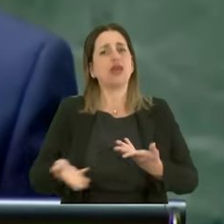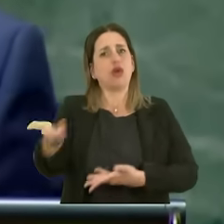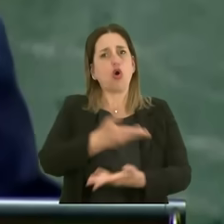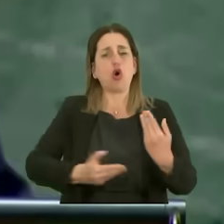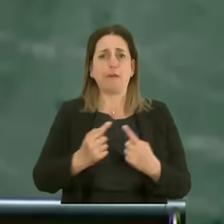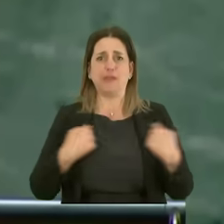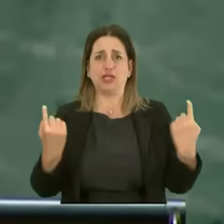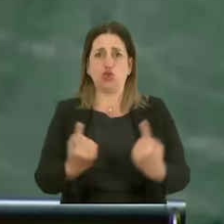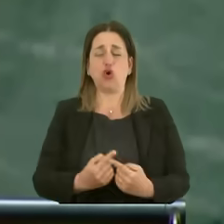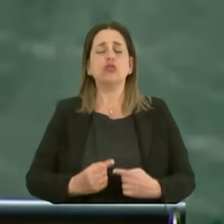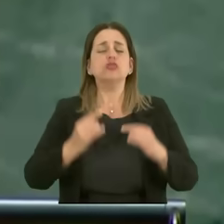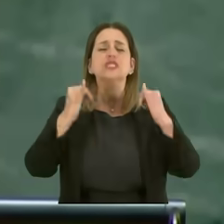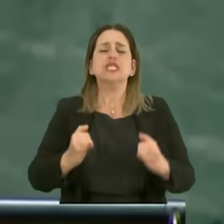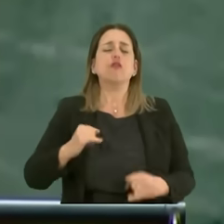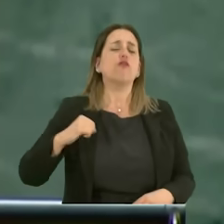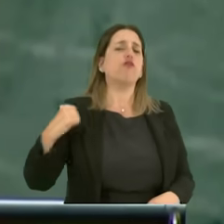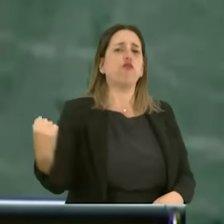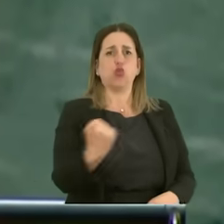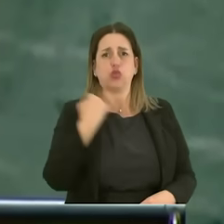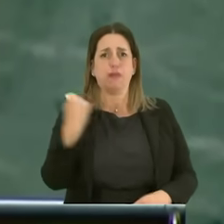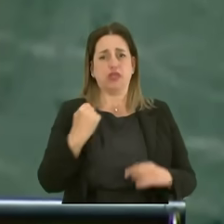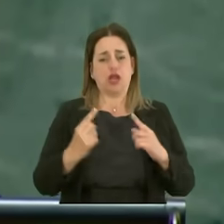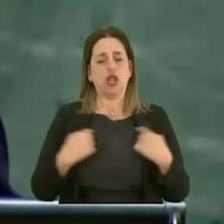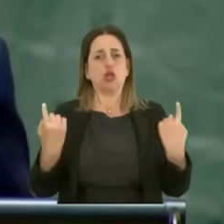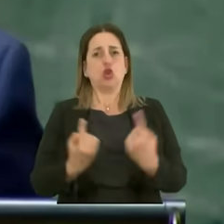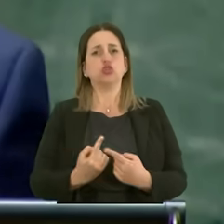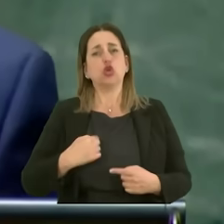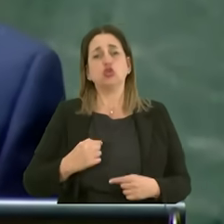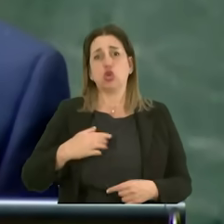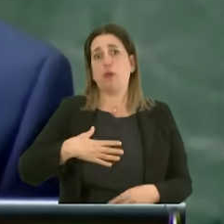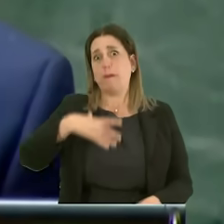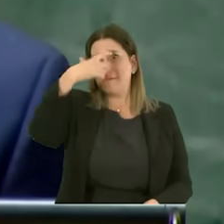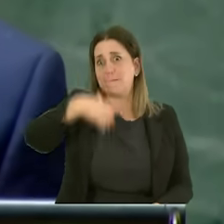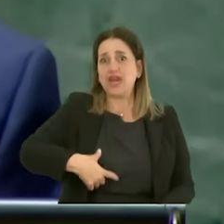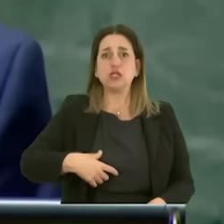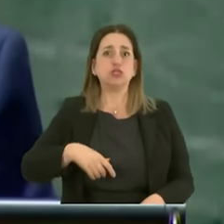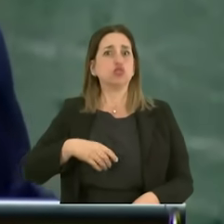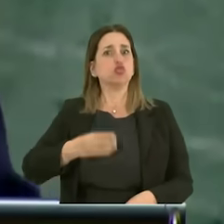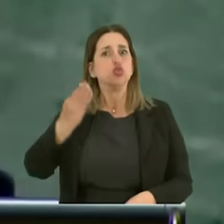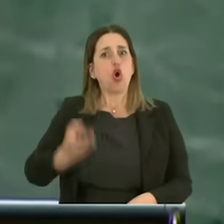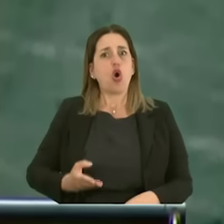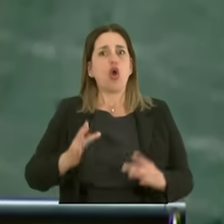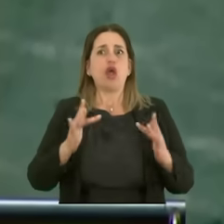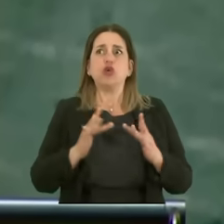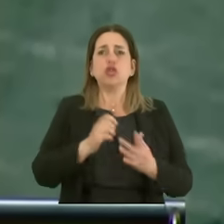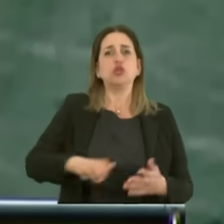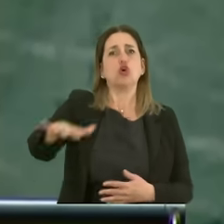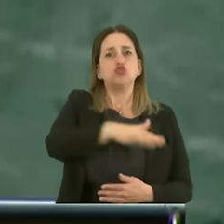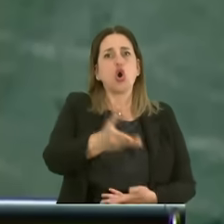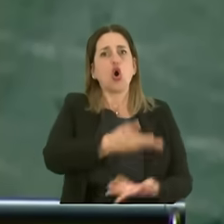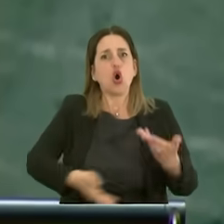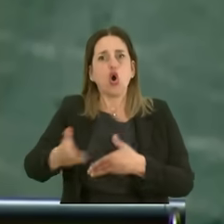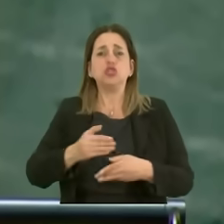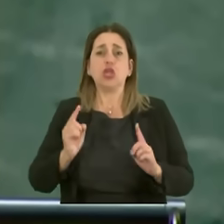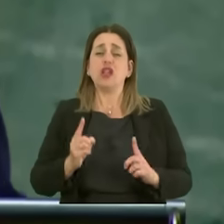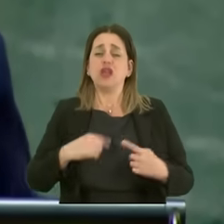el entendido que esencialmente somos seres sociales y esto termina satisfaciendo a cada